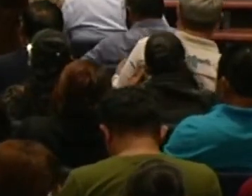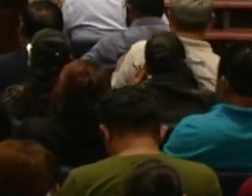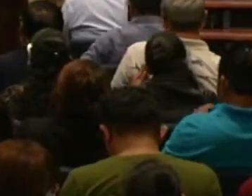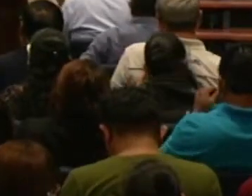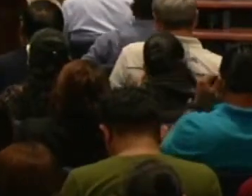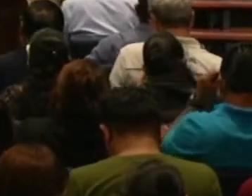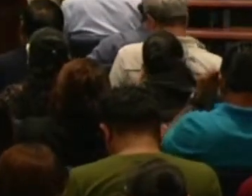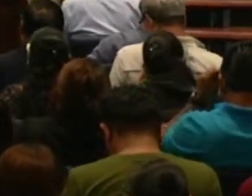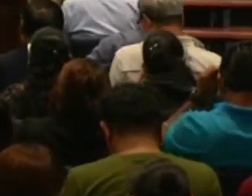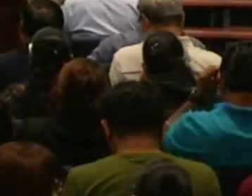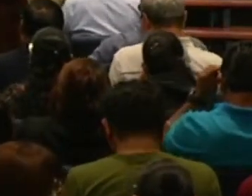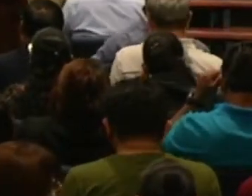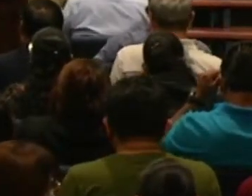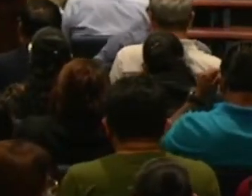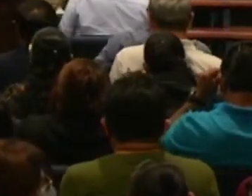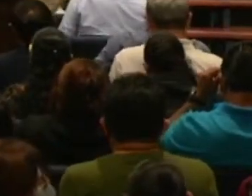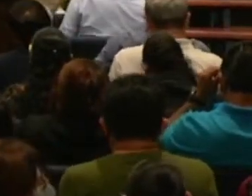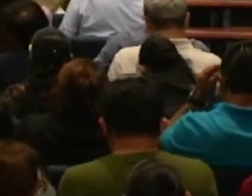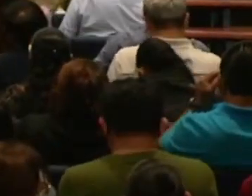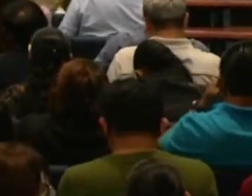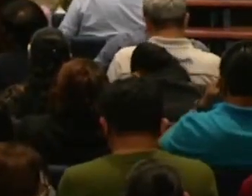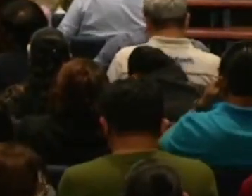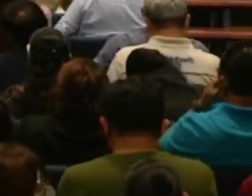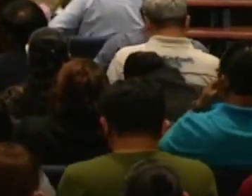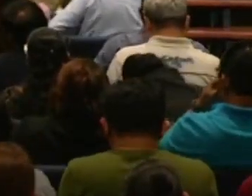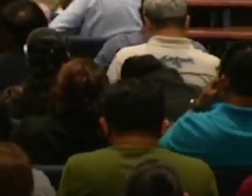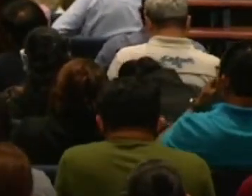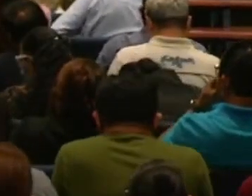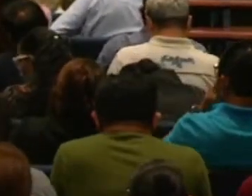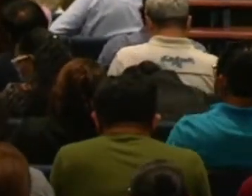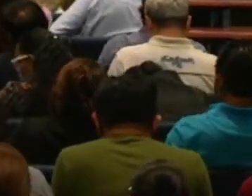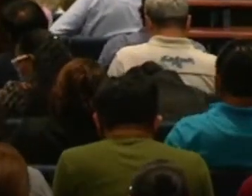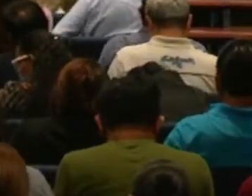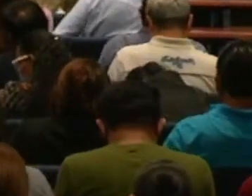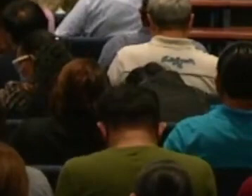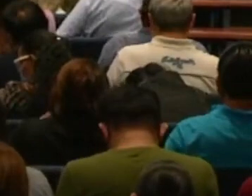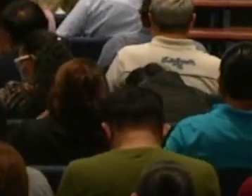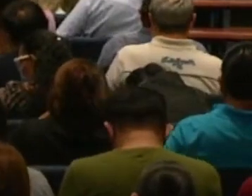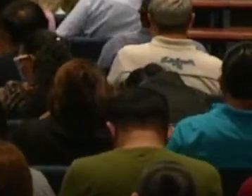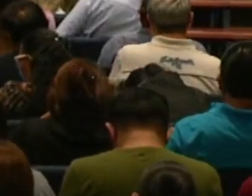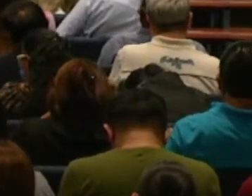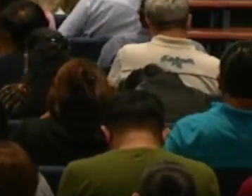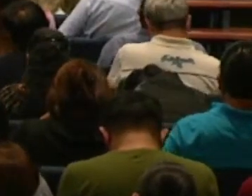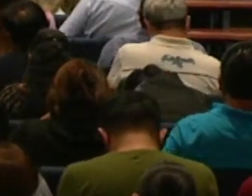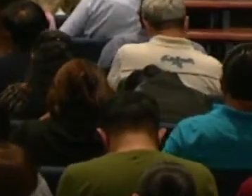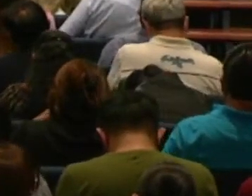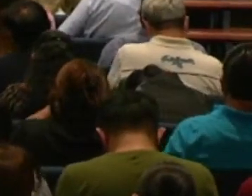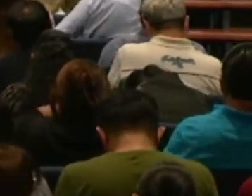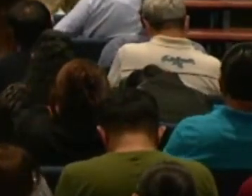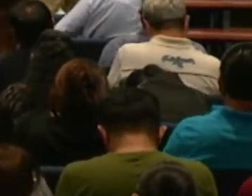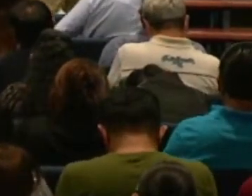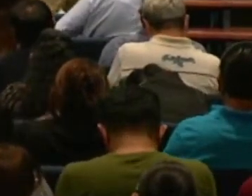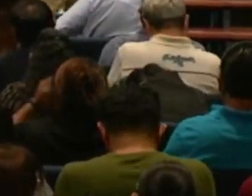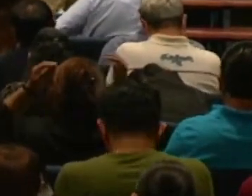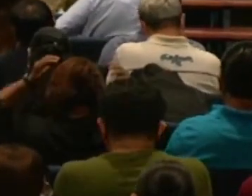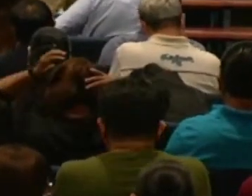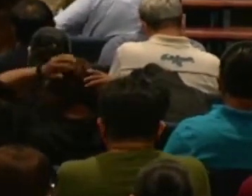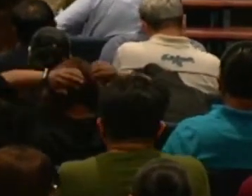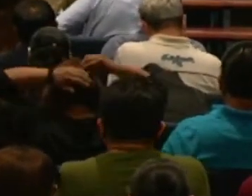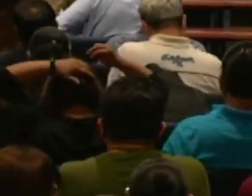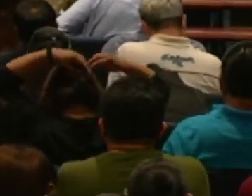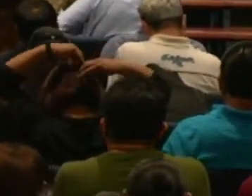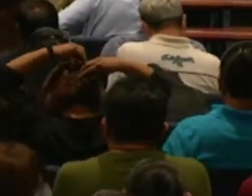todos los días hacemos lo mismo absolutamente todos los días se utilizan todas estas